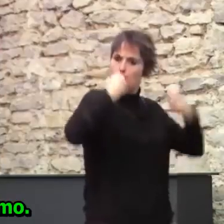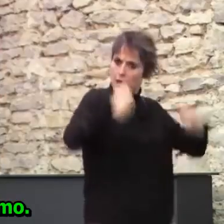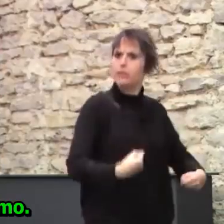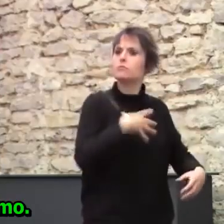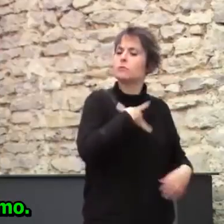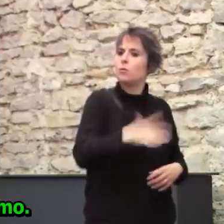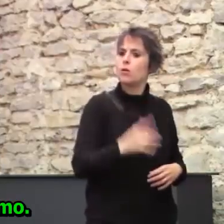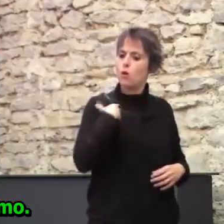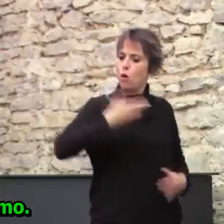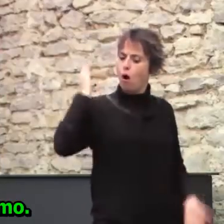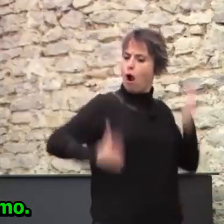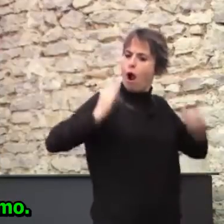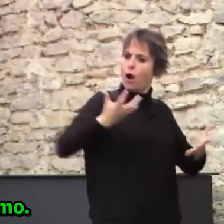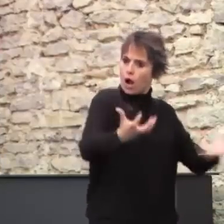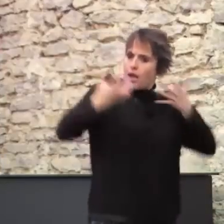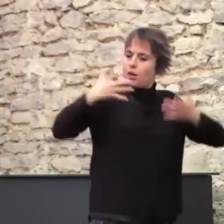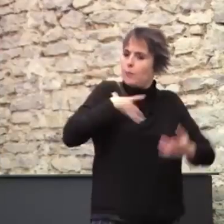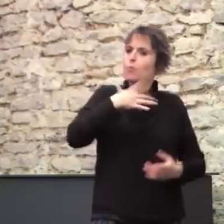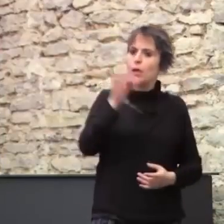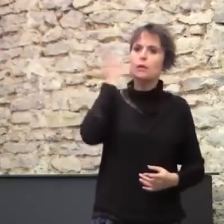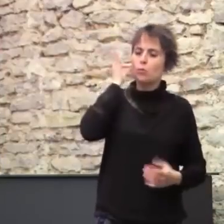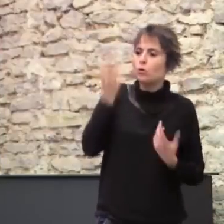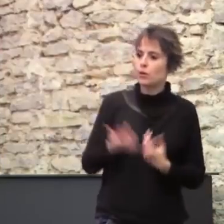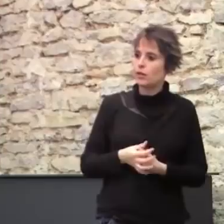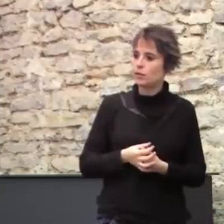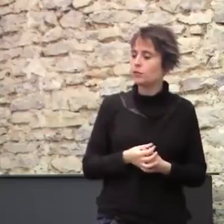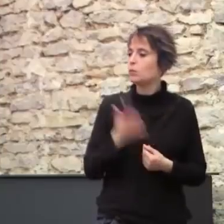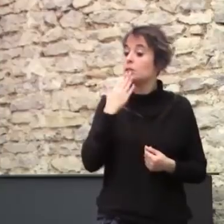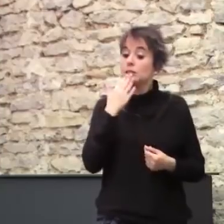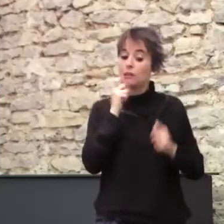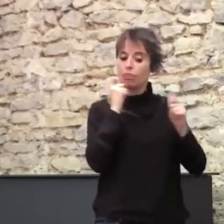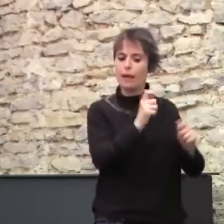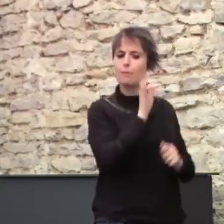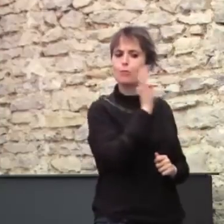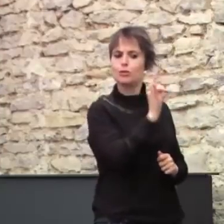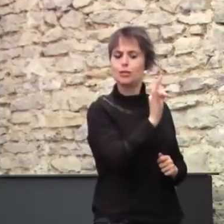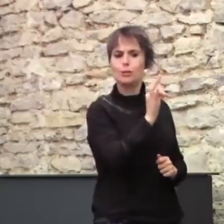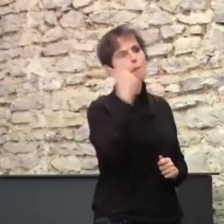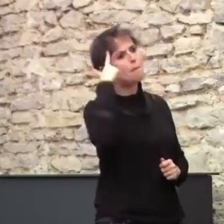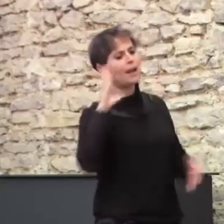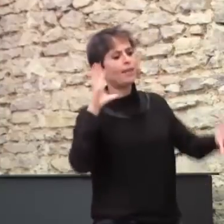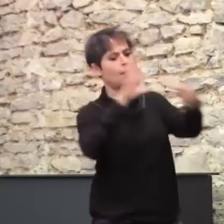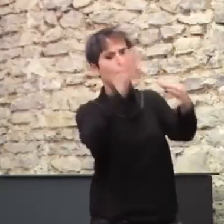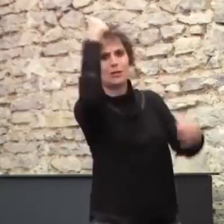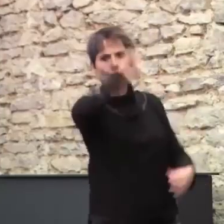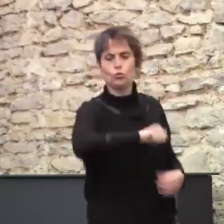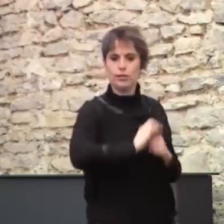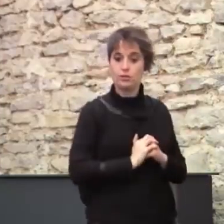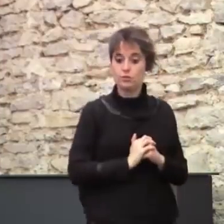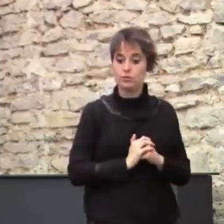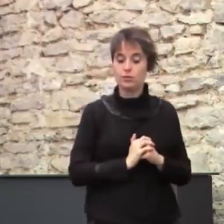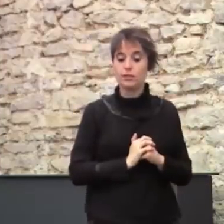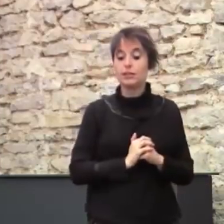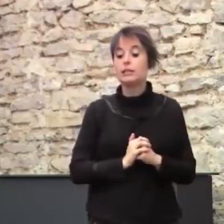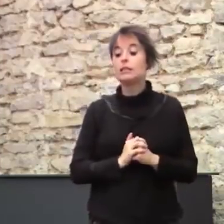pueda ganar una carrera de atletismo, ¿no? Cualquier atributo positivo se considera que es masculino, ¿vale? Y